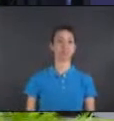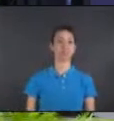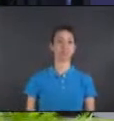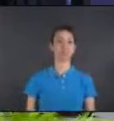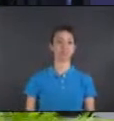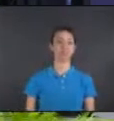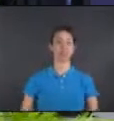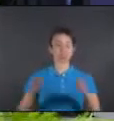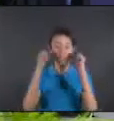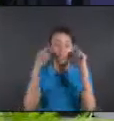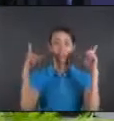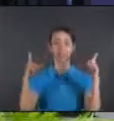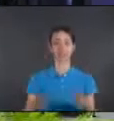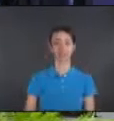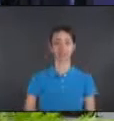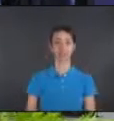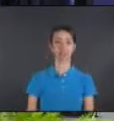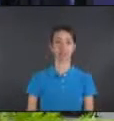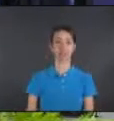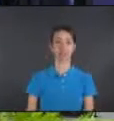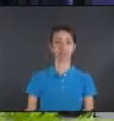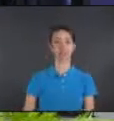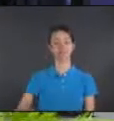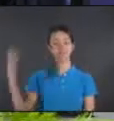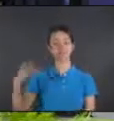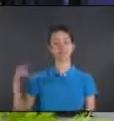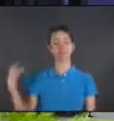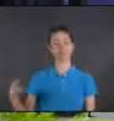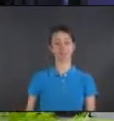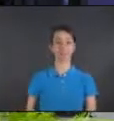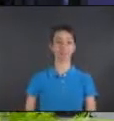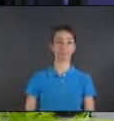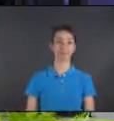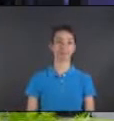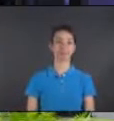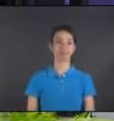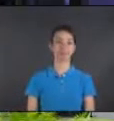El final de la iglesia tiene que parecerse muchísimo al principio.